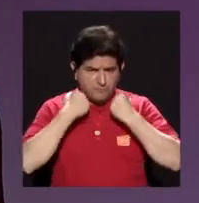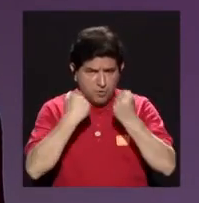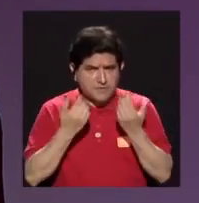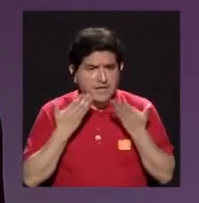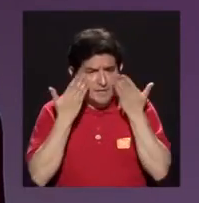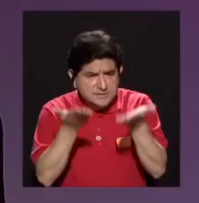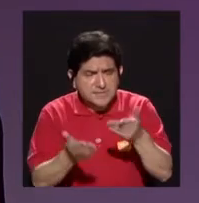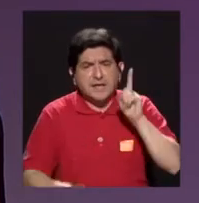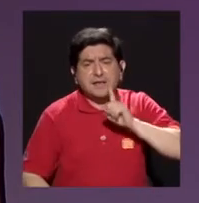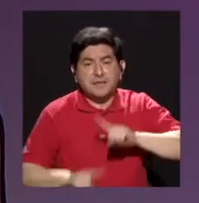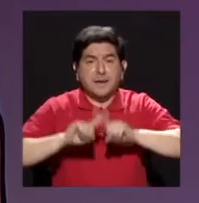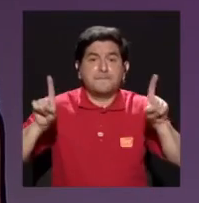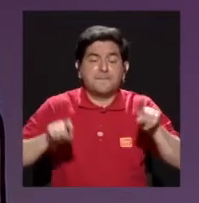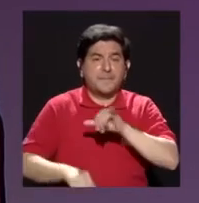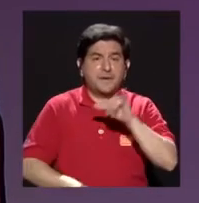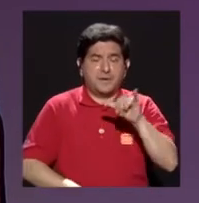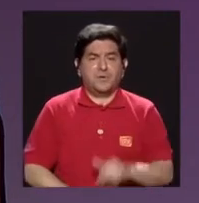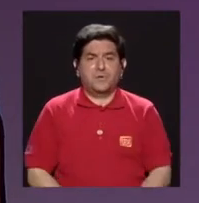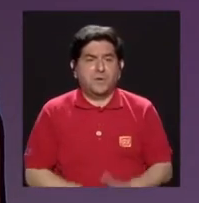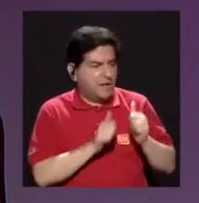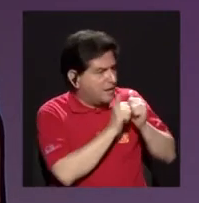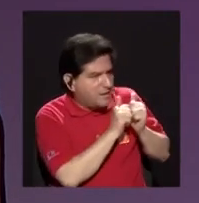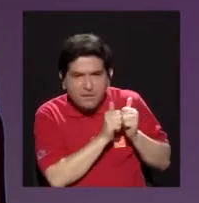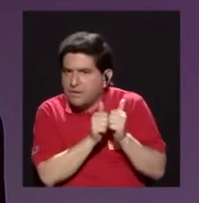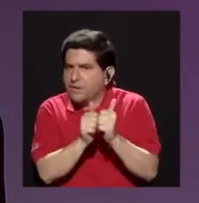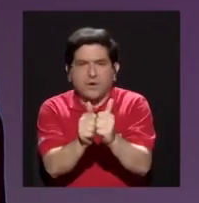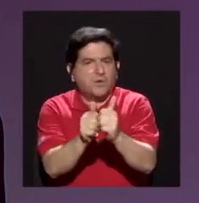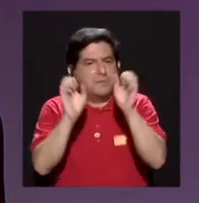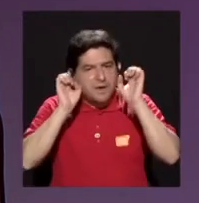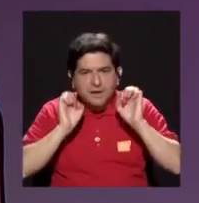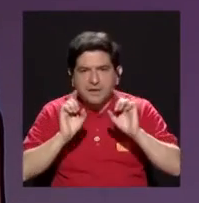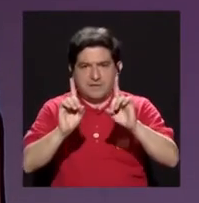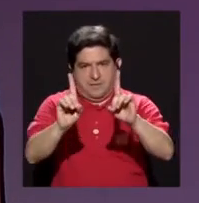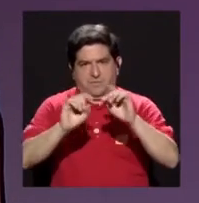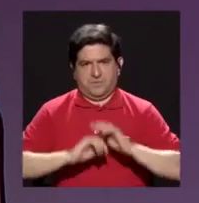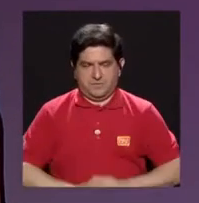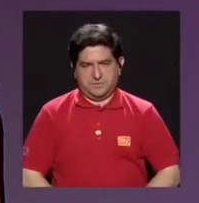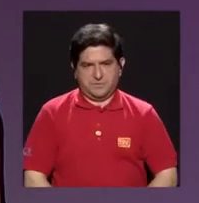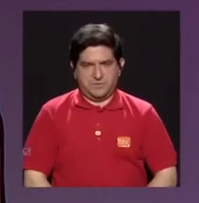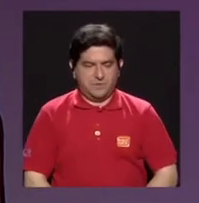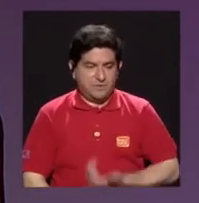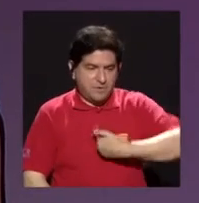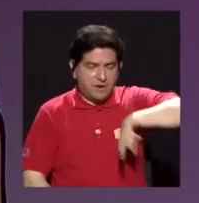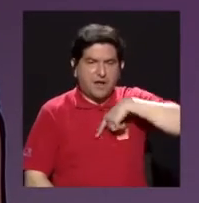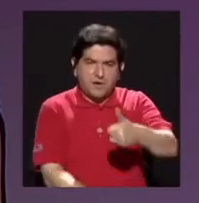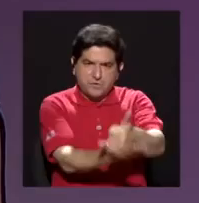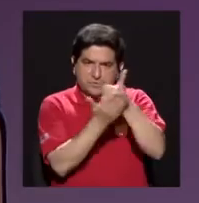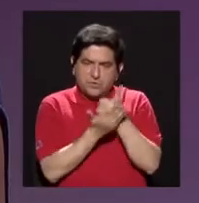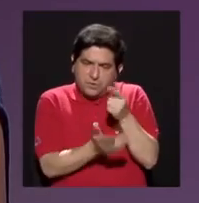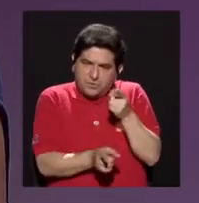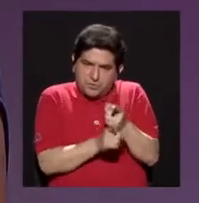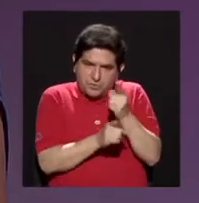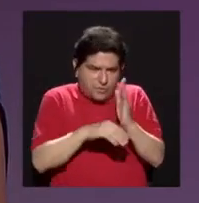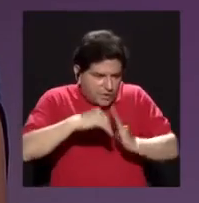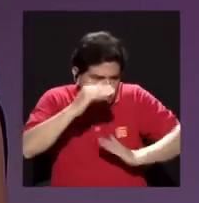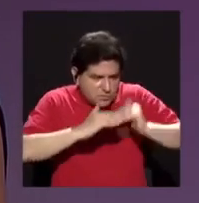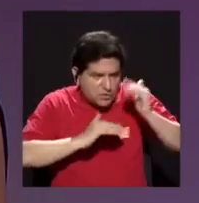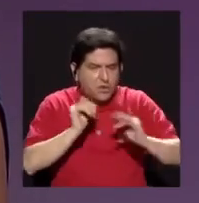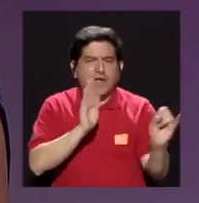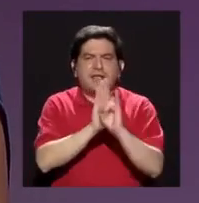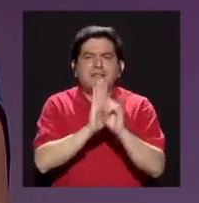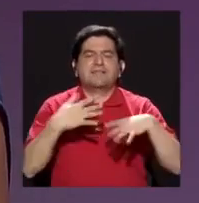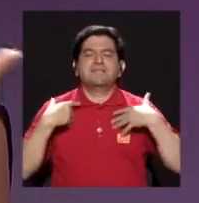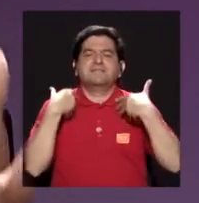mitos, pero por otra parte que no van acompañados de una educación que nos ayude efectivamente a construir una identidad